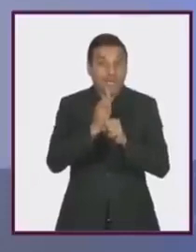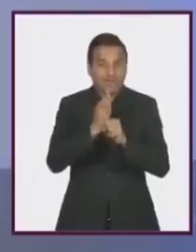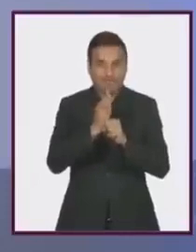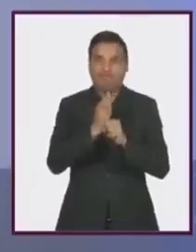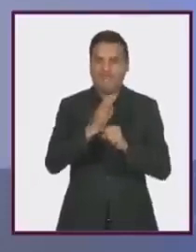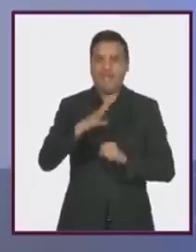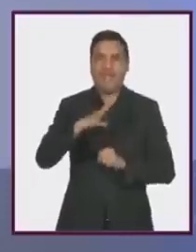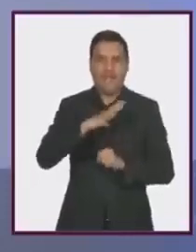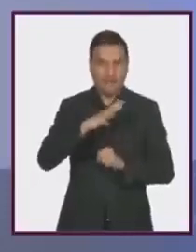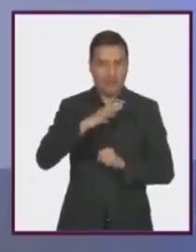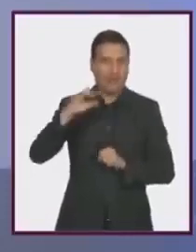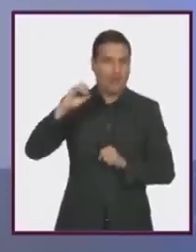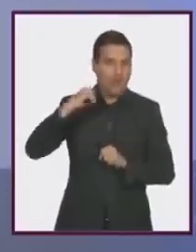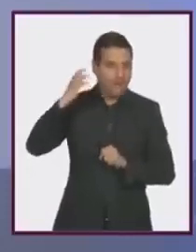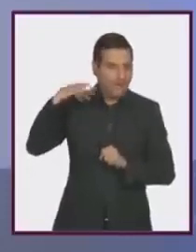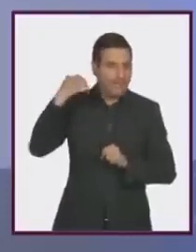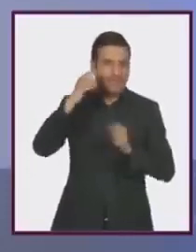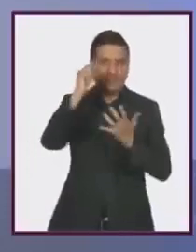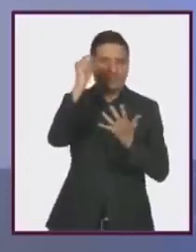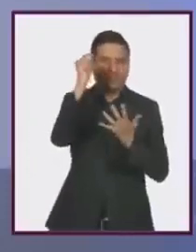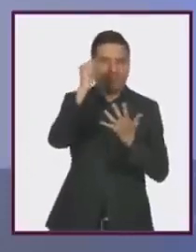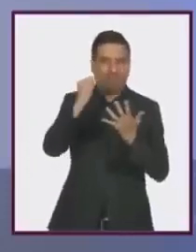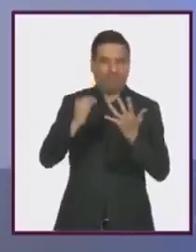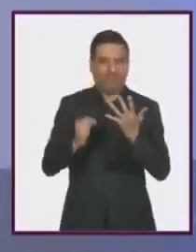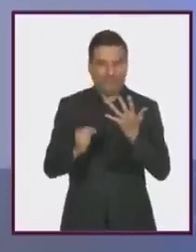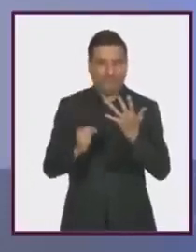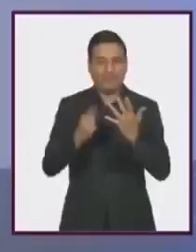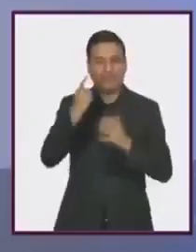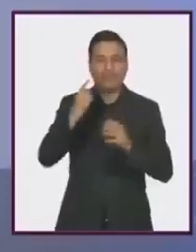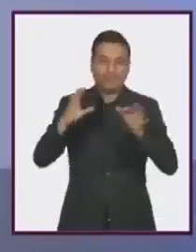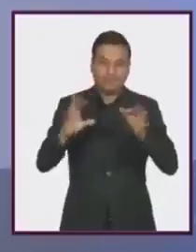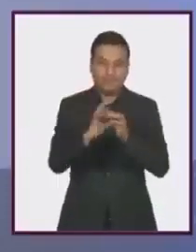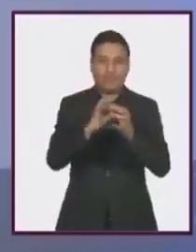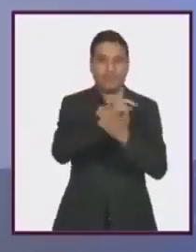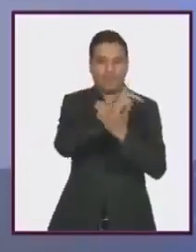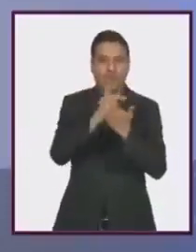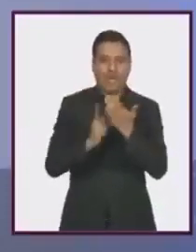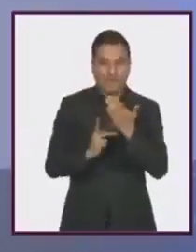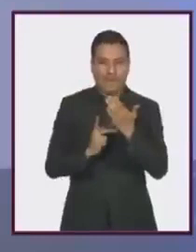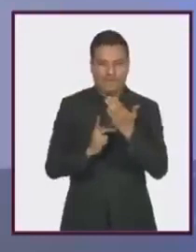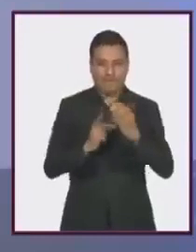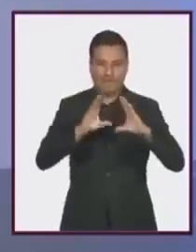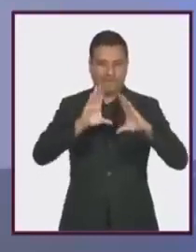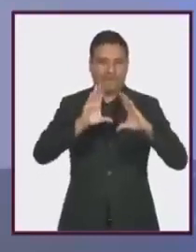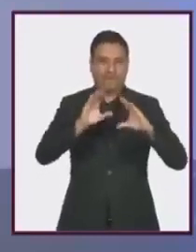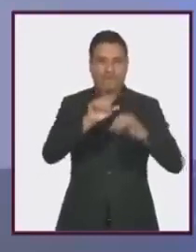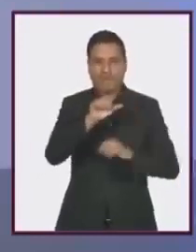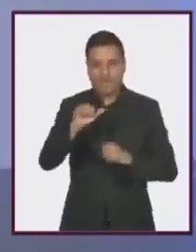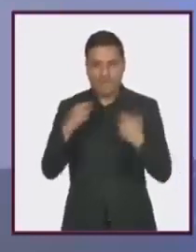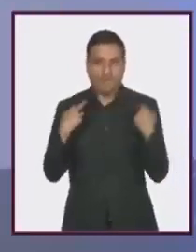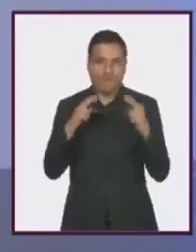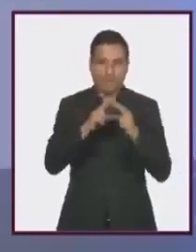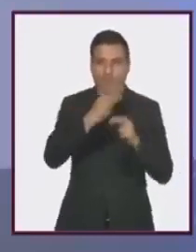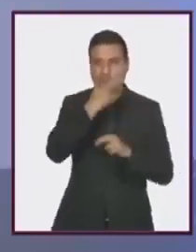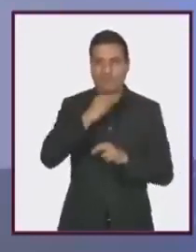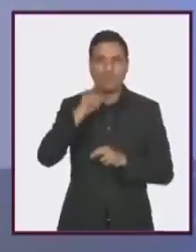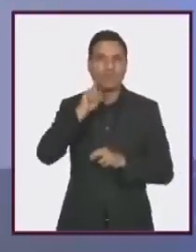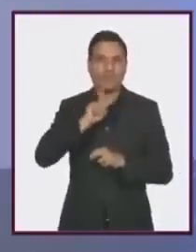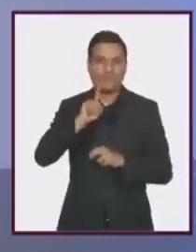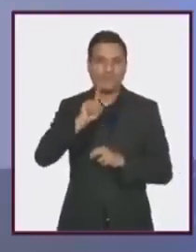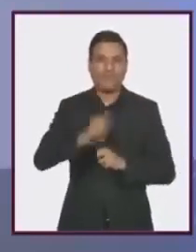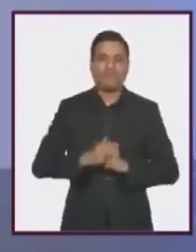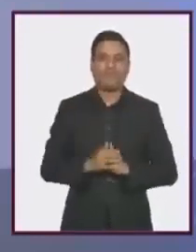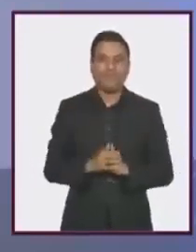serie de conferencias en línea que forman parte del programa para el desarrollo profesional para maestras y maestros. Voces